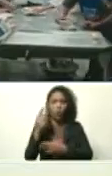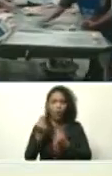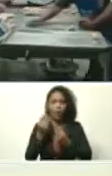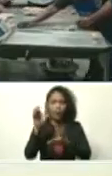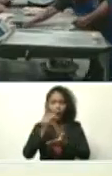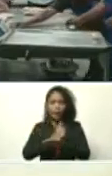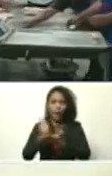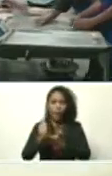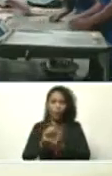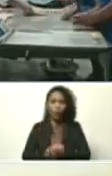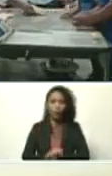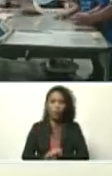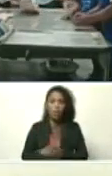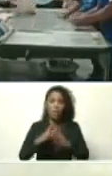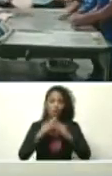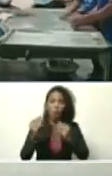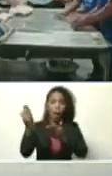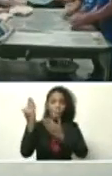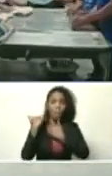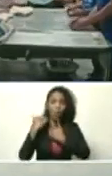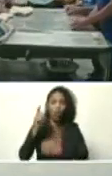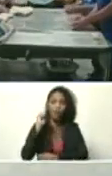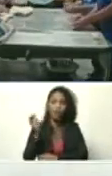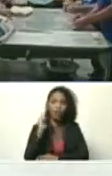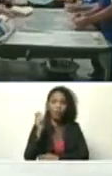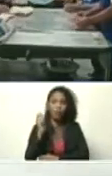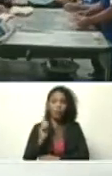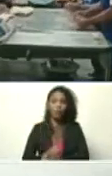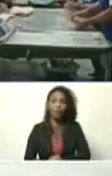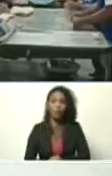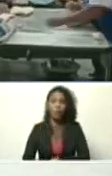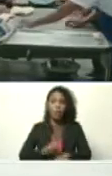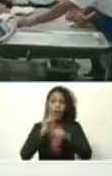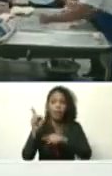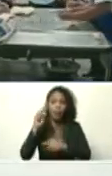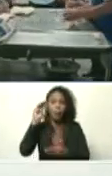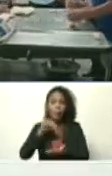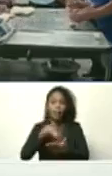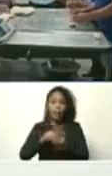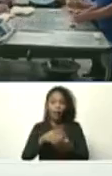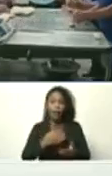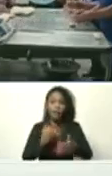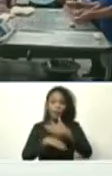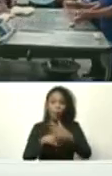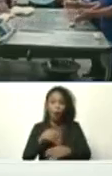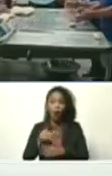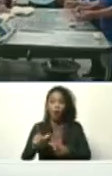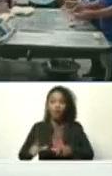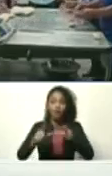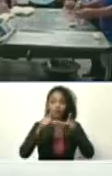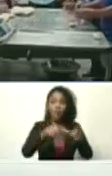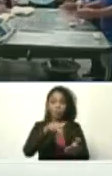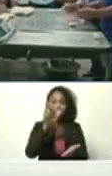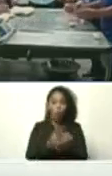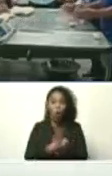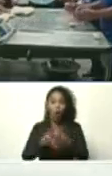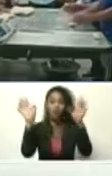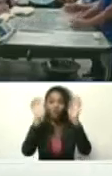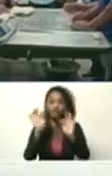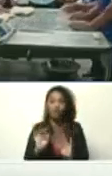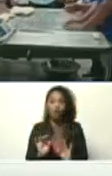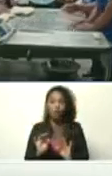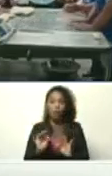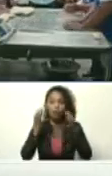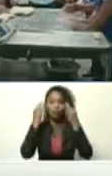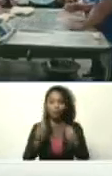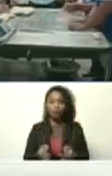del crédito y todo el apoyo de financiamiento. Y allá en Miranda vamos a entregar los certificados de